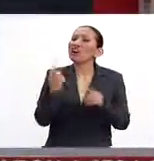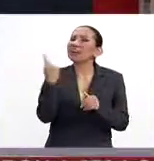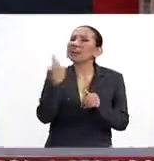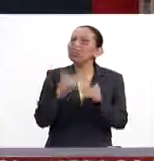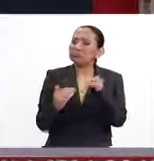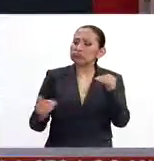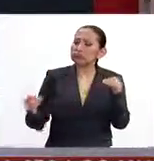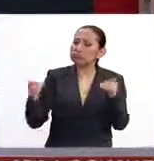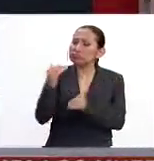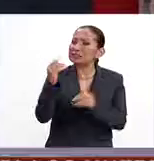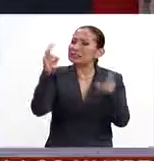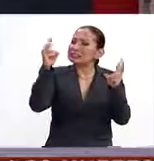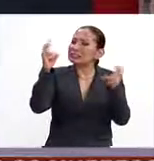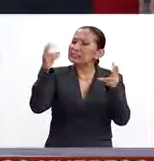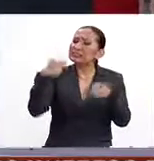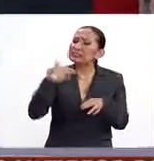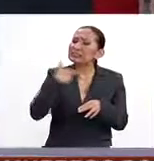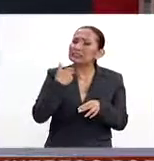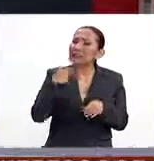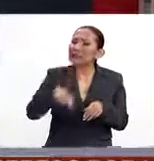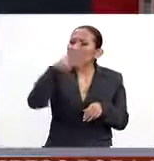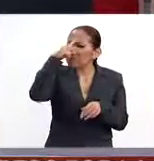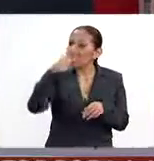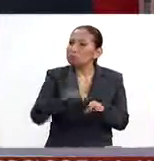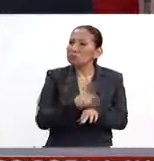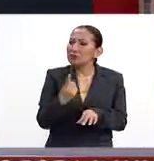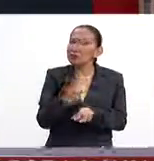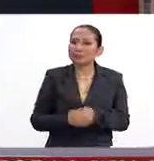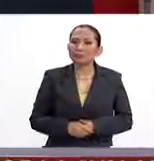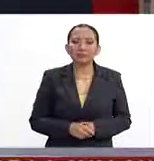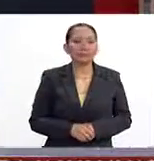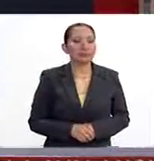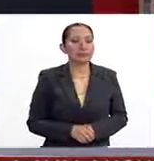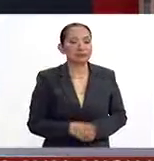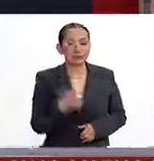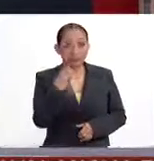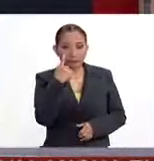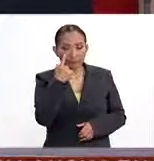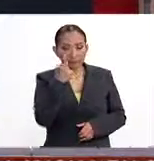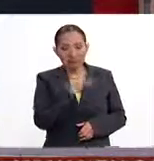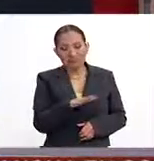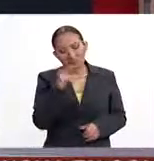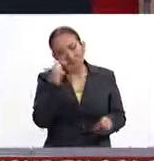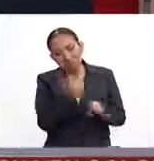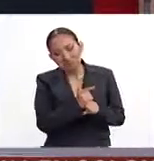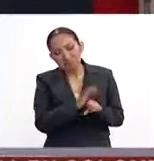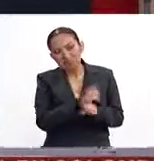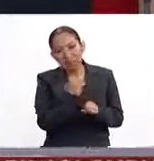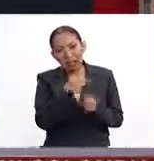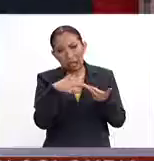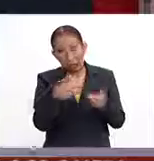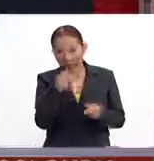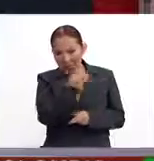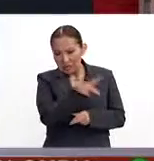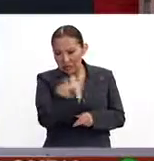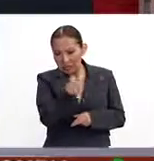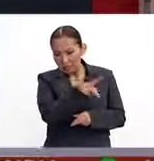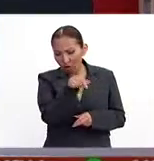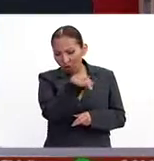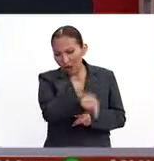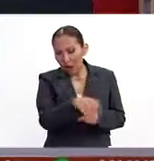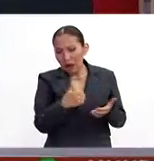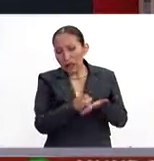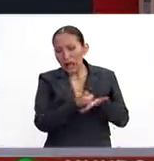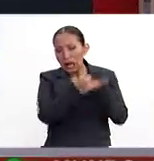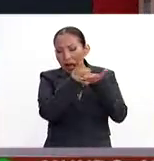aumentos, especialmente en el asunto de los homicidios en el país? Bueno, pues un factor que vemos que se correlaciona mucho con esto y que puede